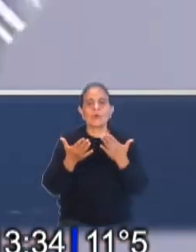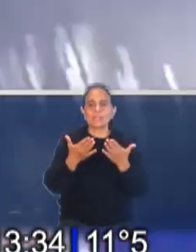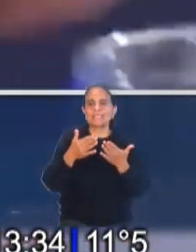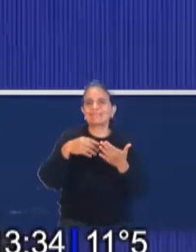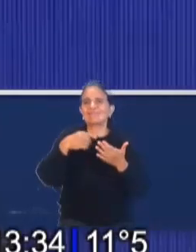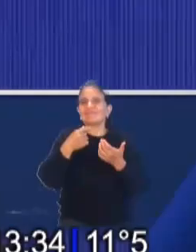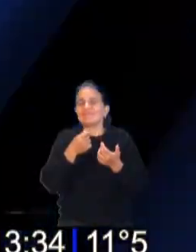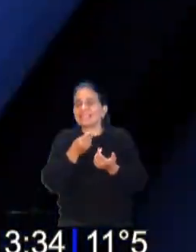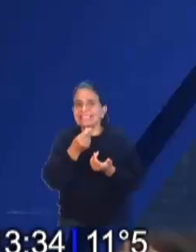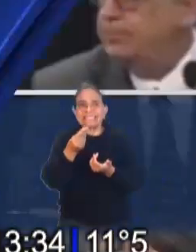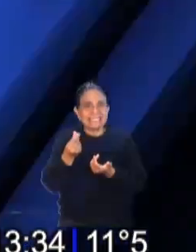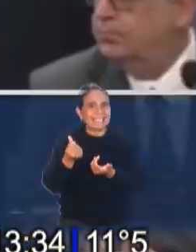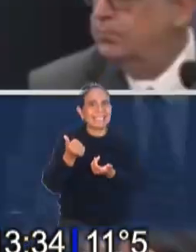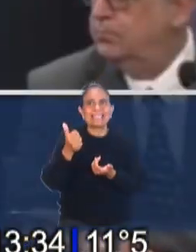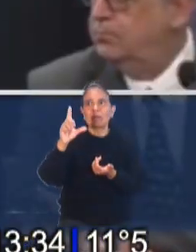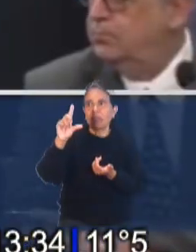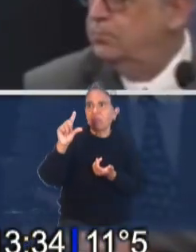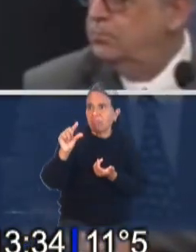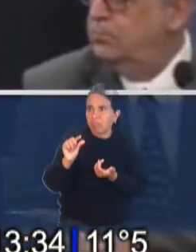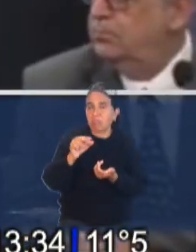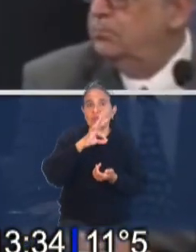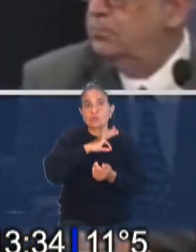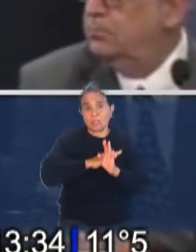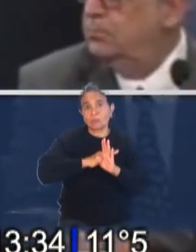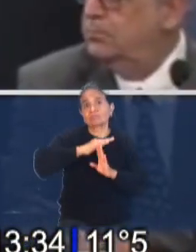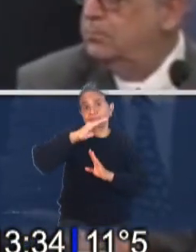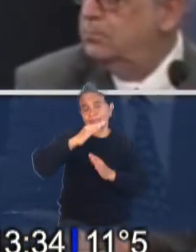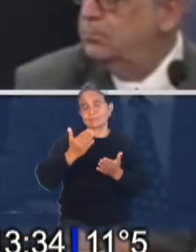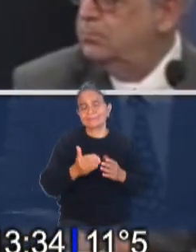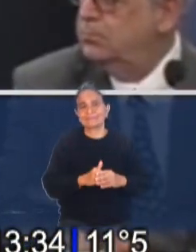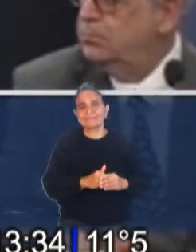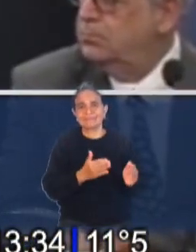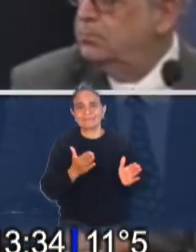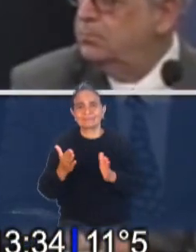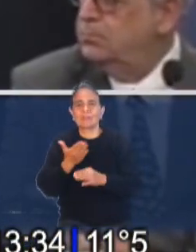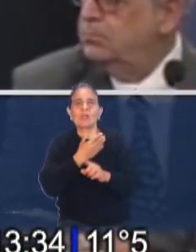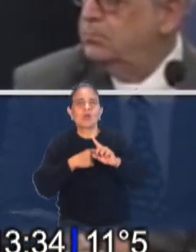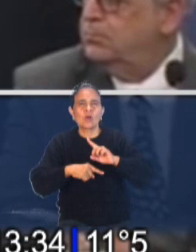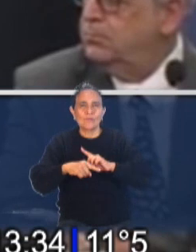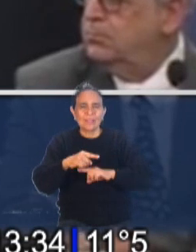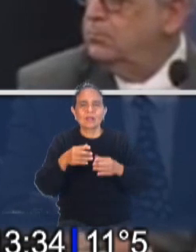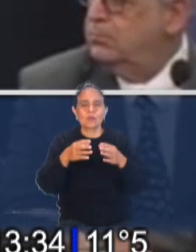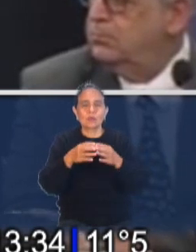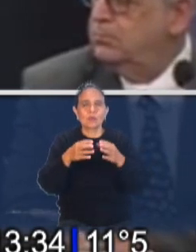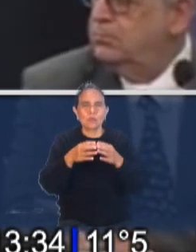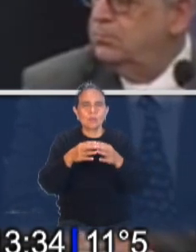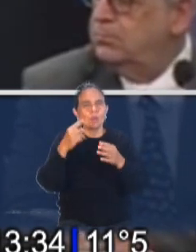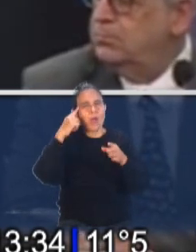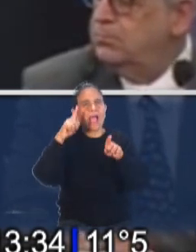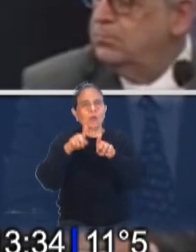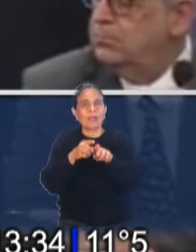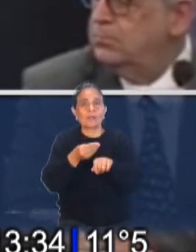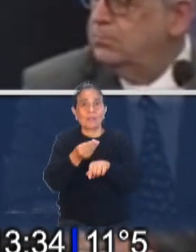la devaluación. El gobierno formalizó la creación de la unidad de negociación de acuerdos de precios